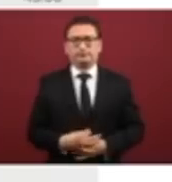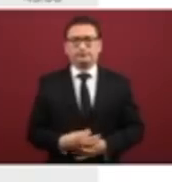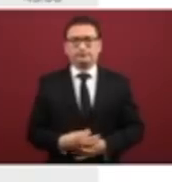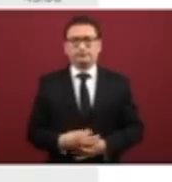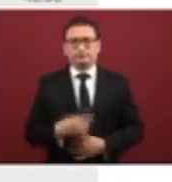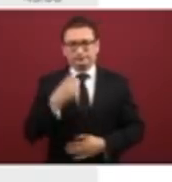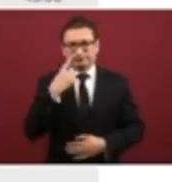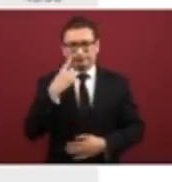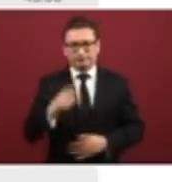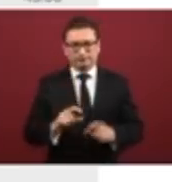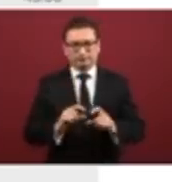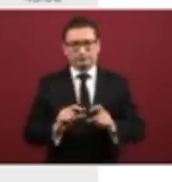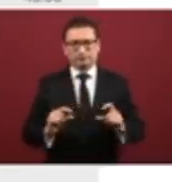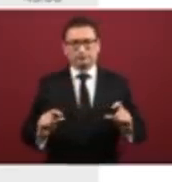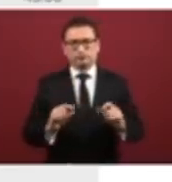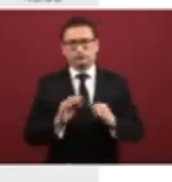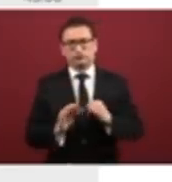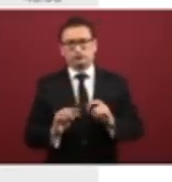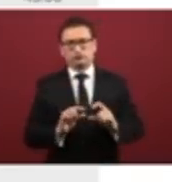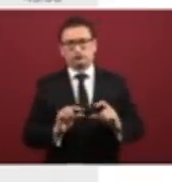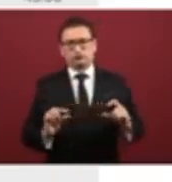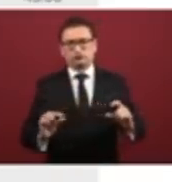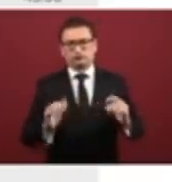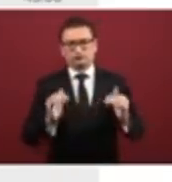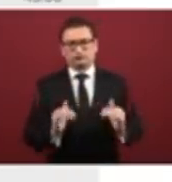Miren lo de abajo.